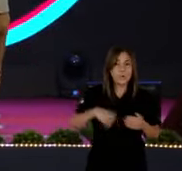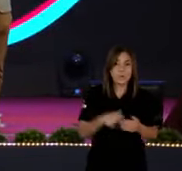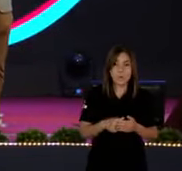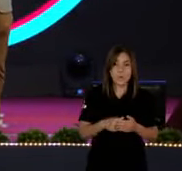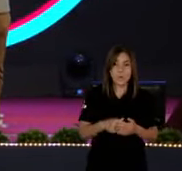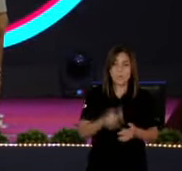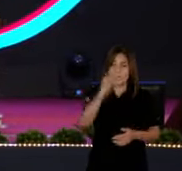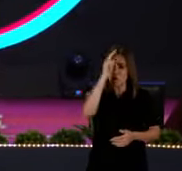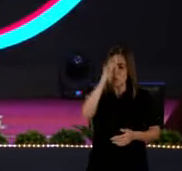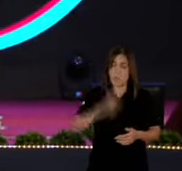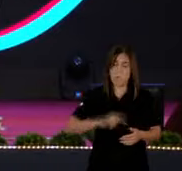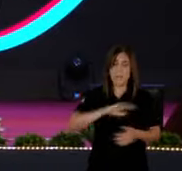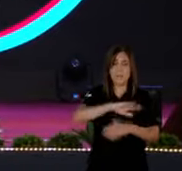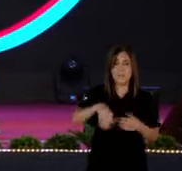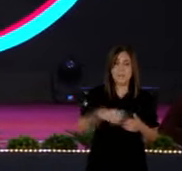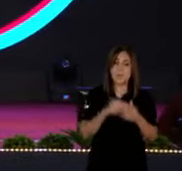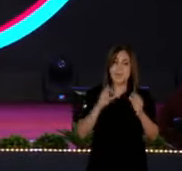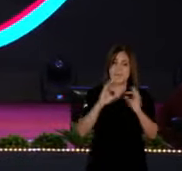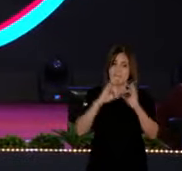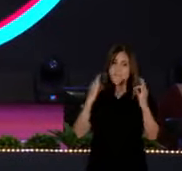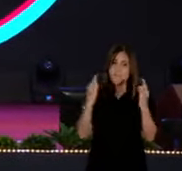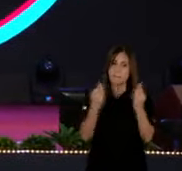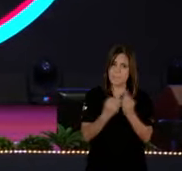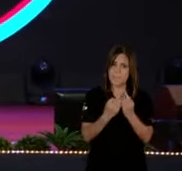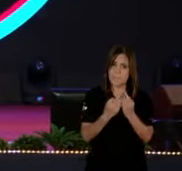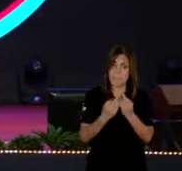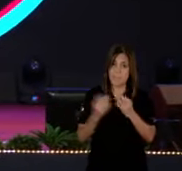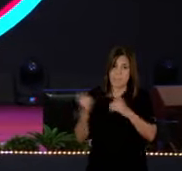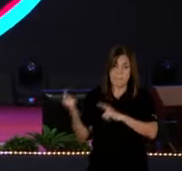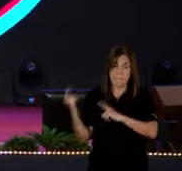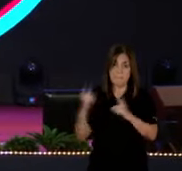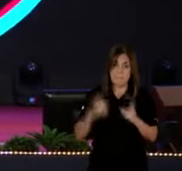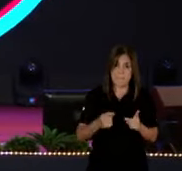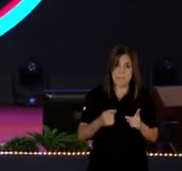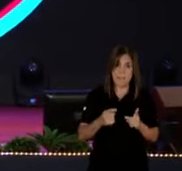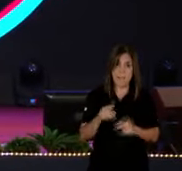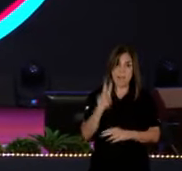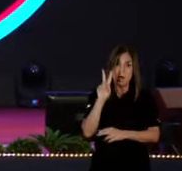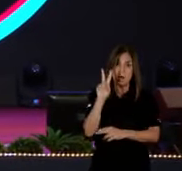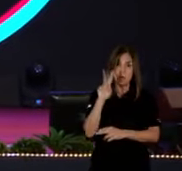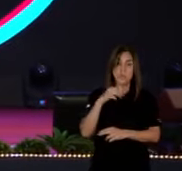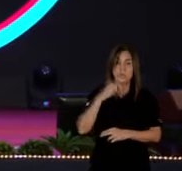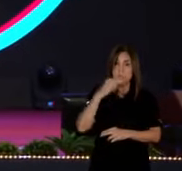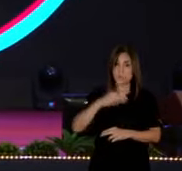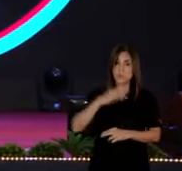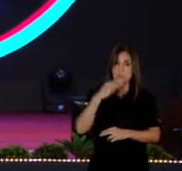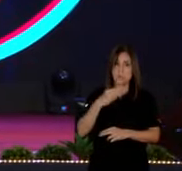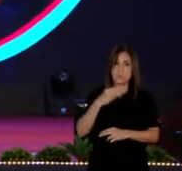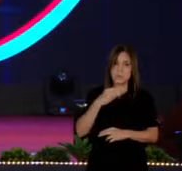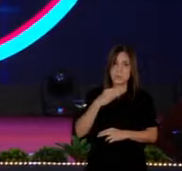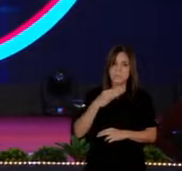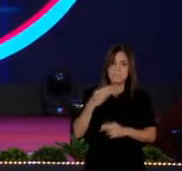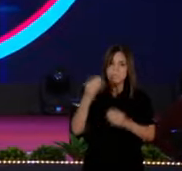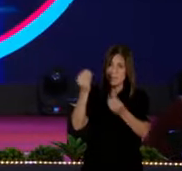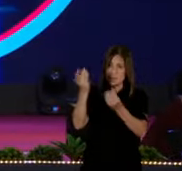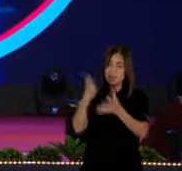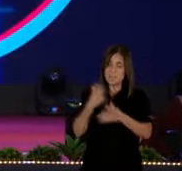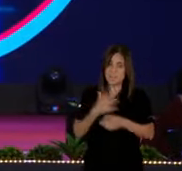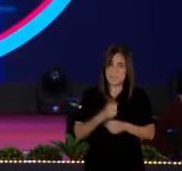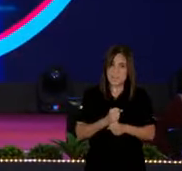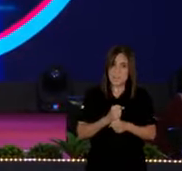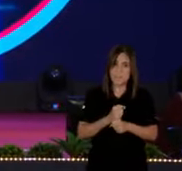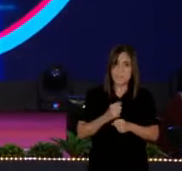de octubre recibirá una experiencia poderosa. El pastor Obed Peña está listo, muy dirigido